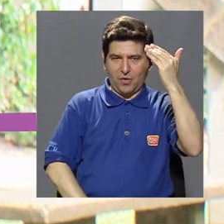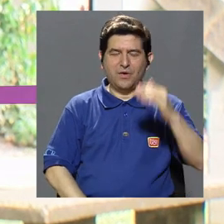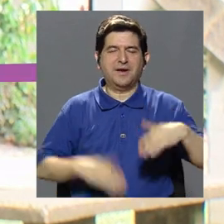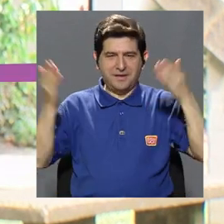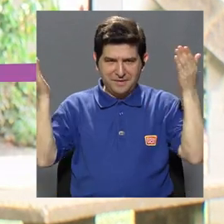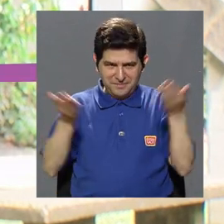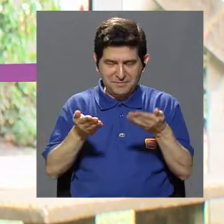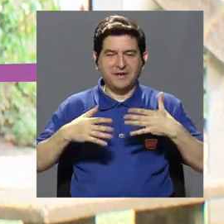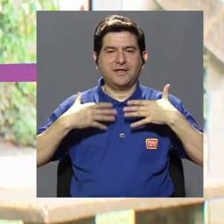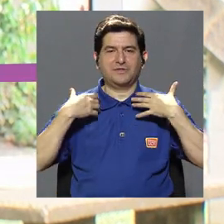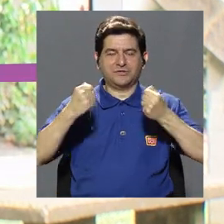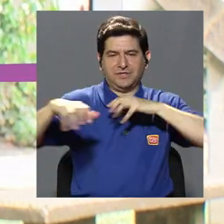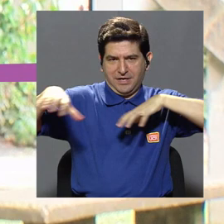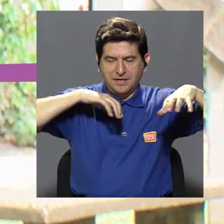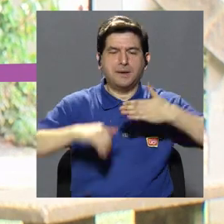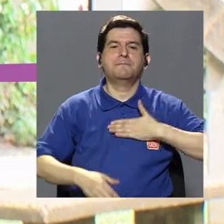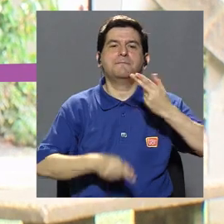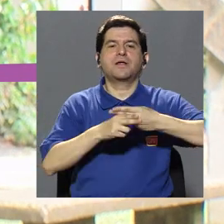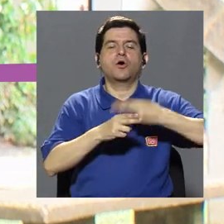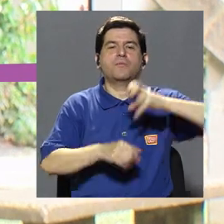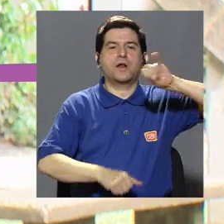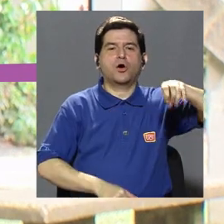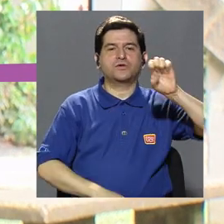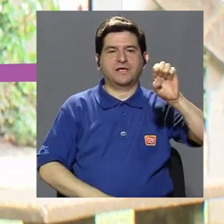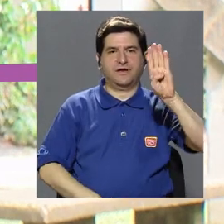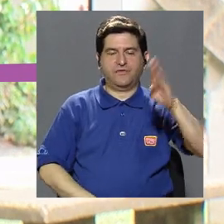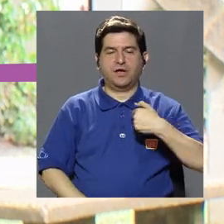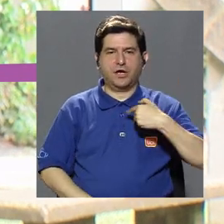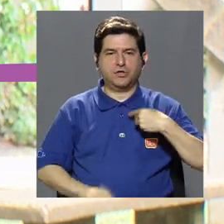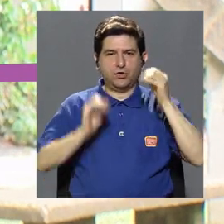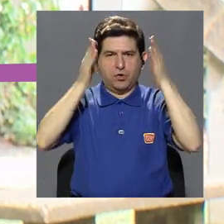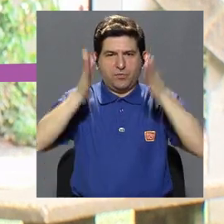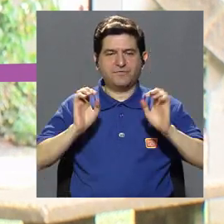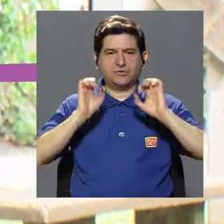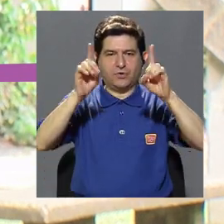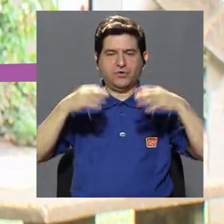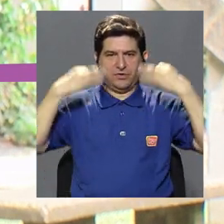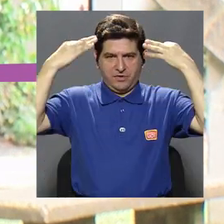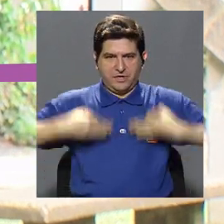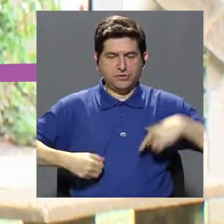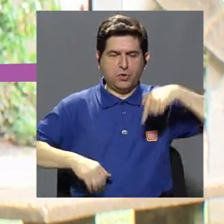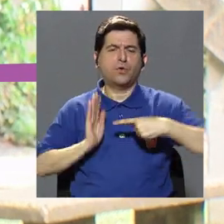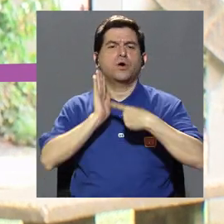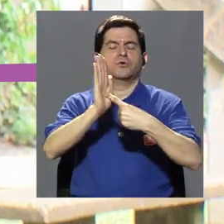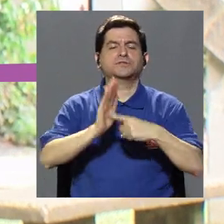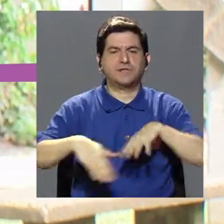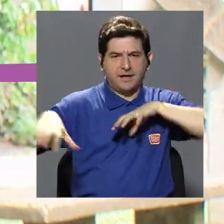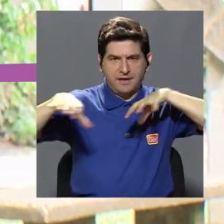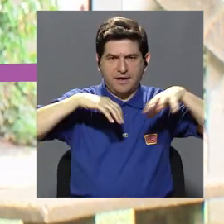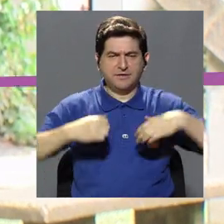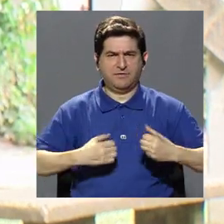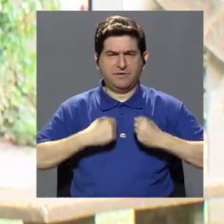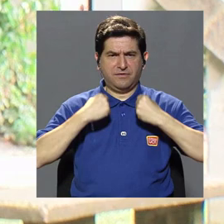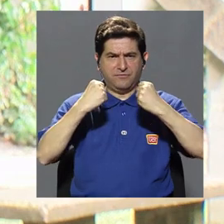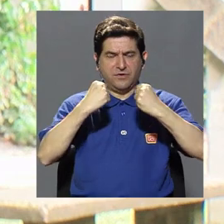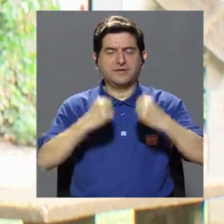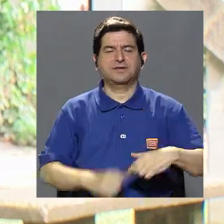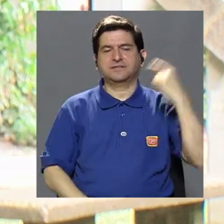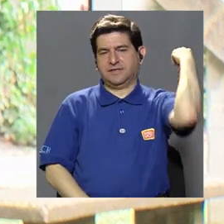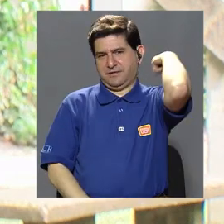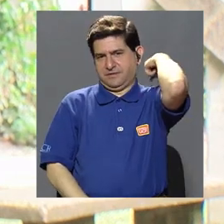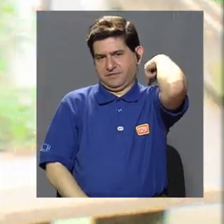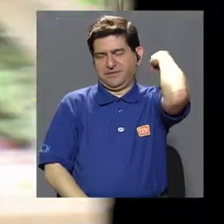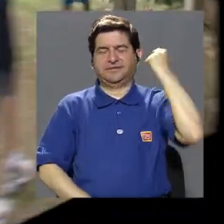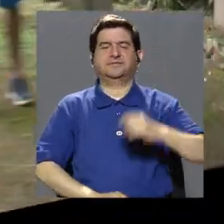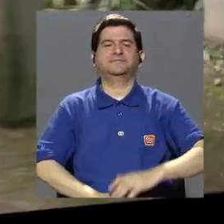Hola, bienvenidos a Salud Movimiento. Mi nombre es José Enrique Brenes, soy educador físico y el día de hoy les voy a mostrar ejercicios para la musculatura de la